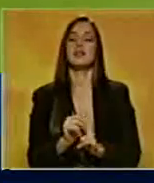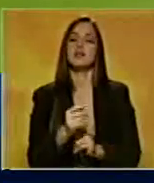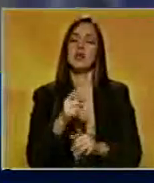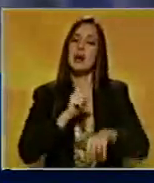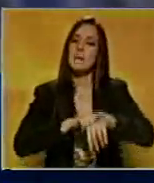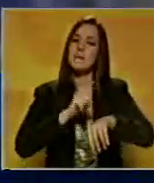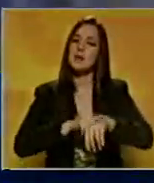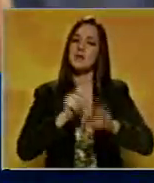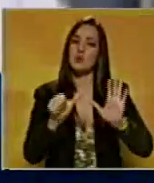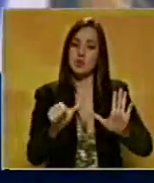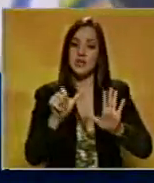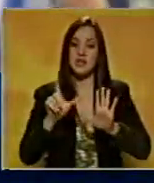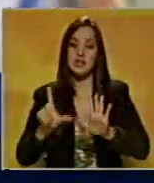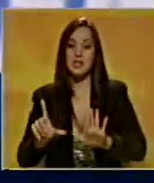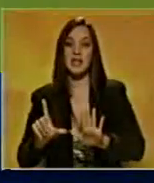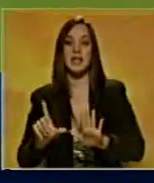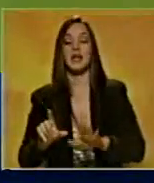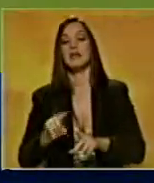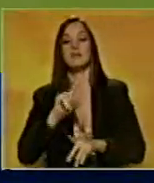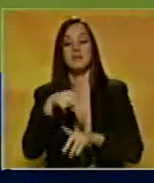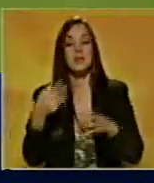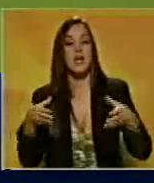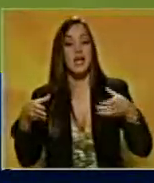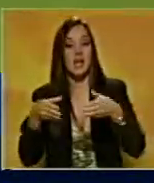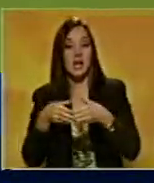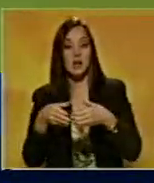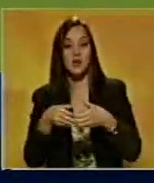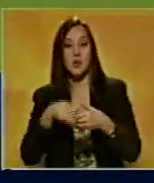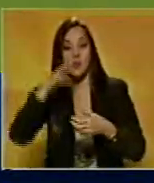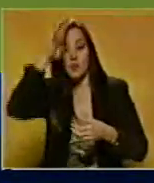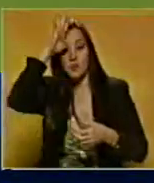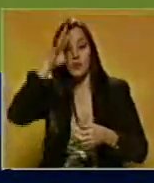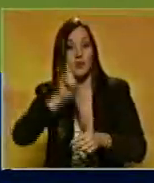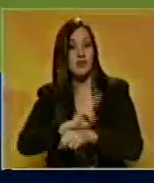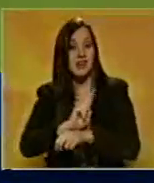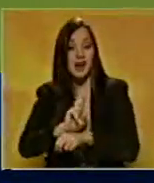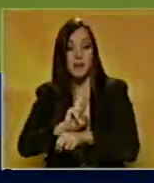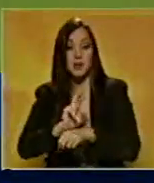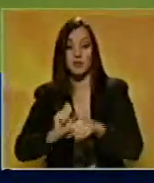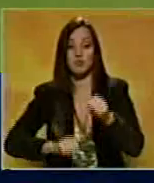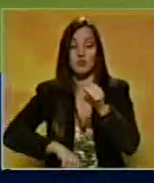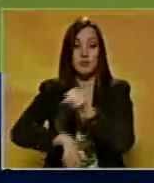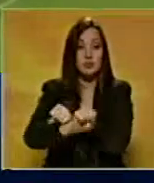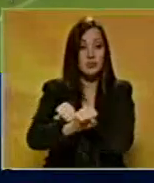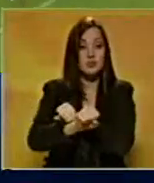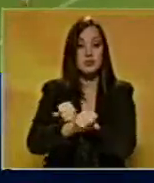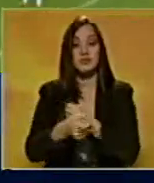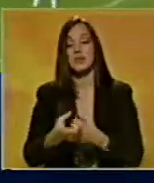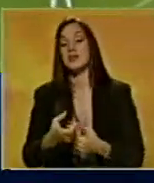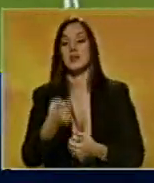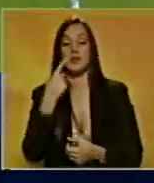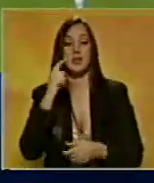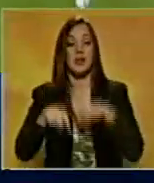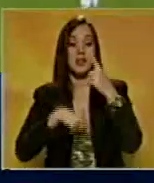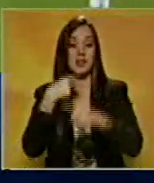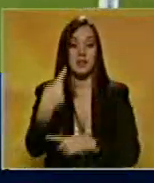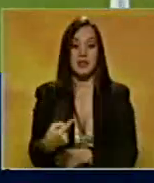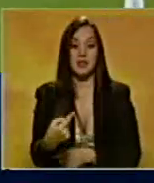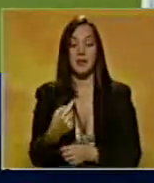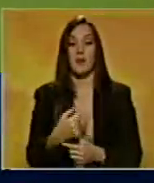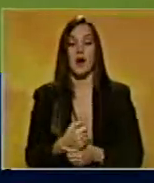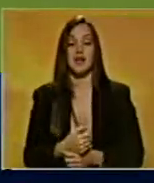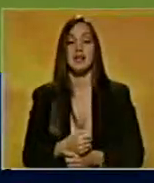minuto 67, pero el conjunto romano respondió de inmediato con tantos de Alessandro Matri al 70 y Danilo Cataldi al